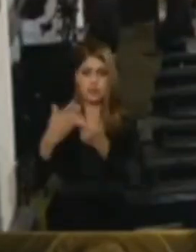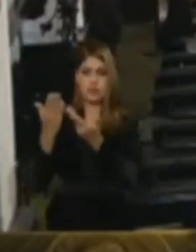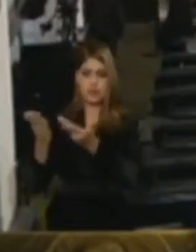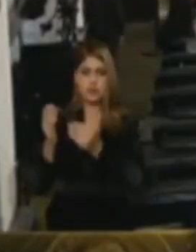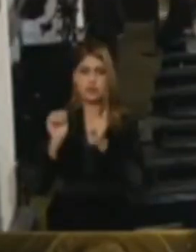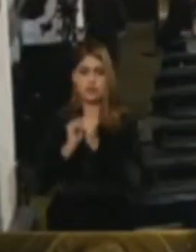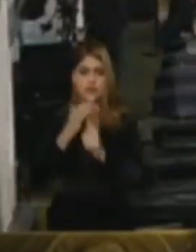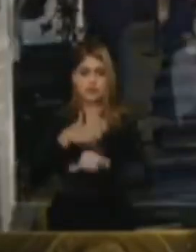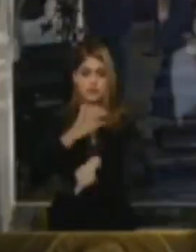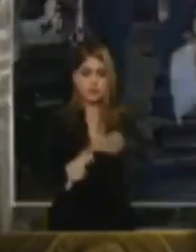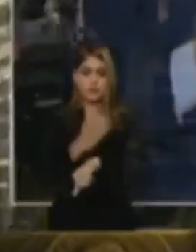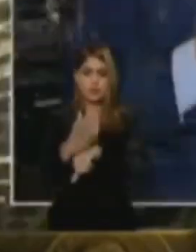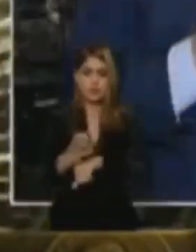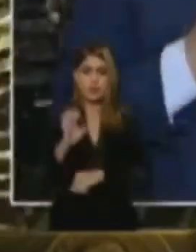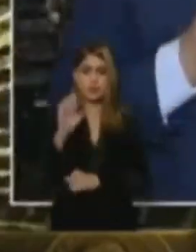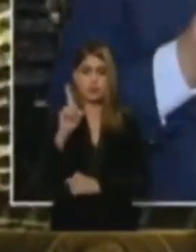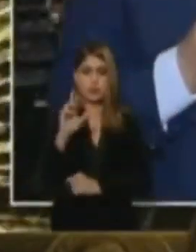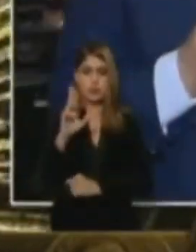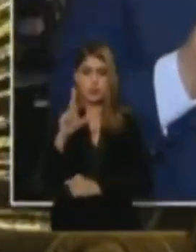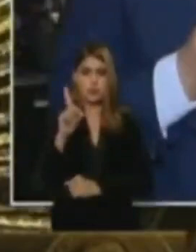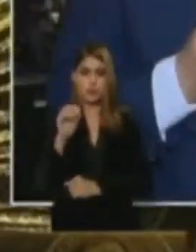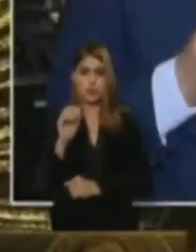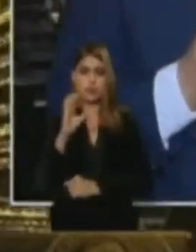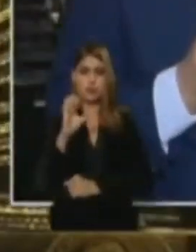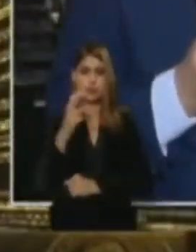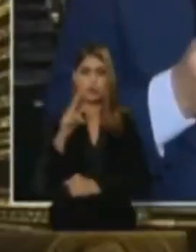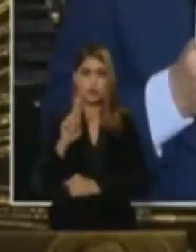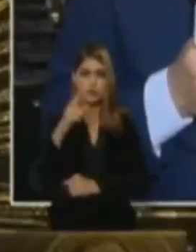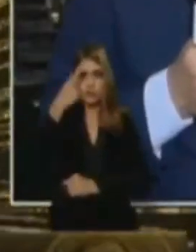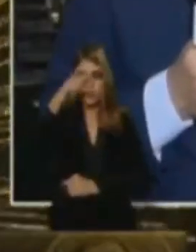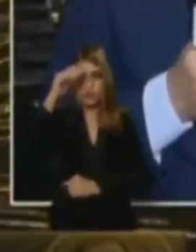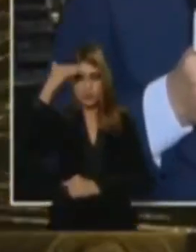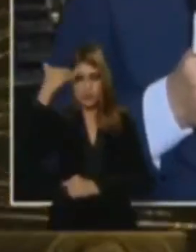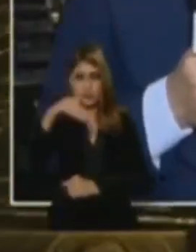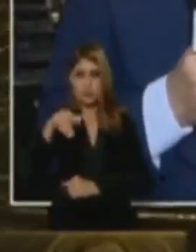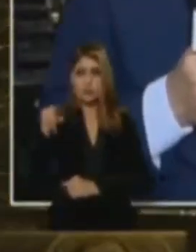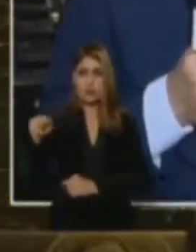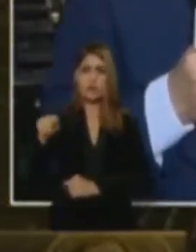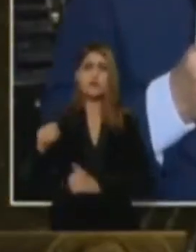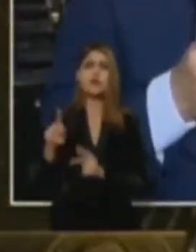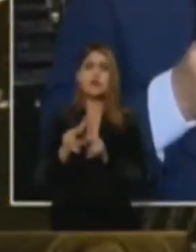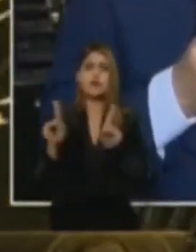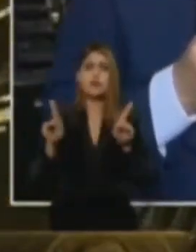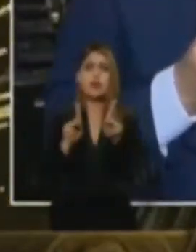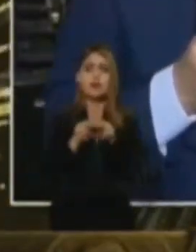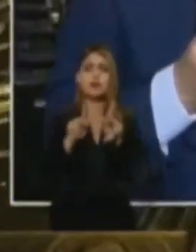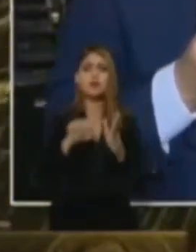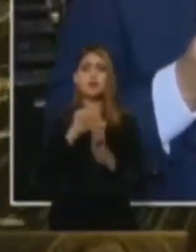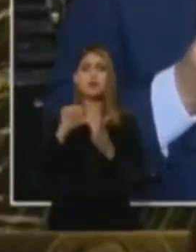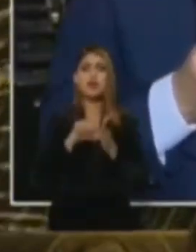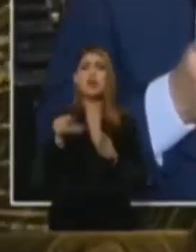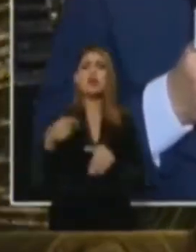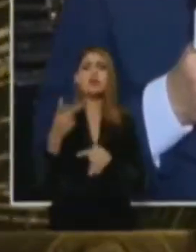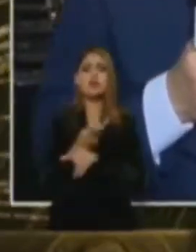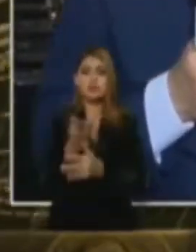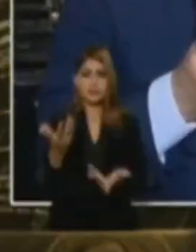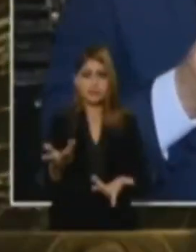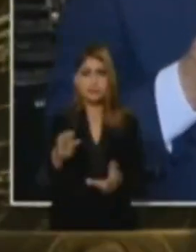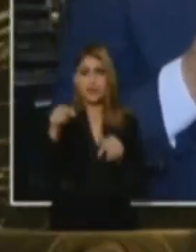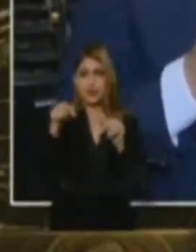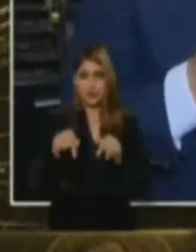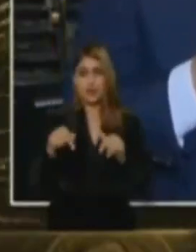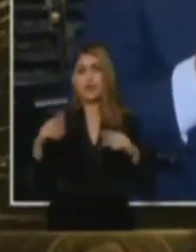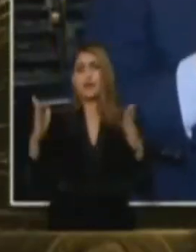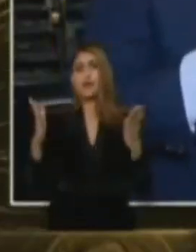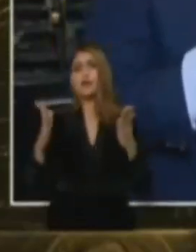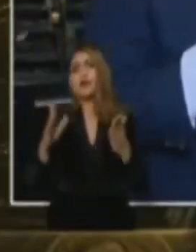Chiu, precisamente para saber qué está ocurriendo en el patio central de este recinto legislativo, en la casona de Jicotencan, aquí